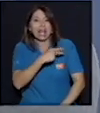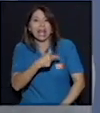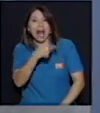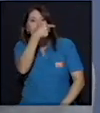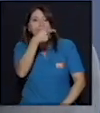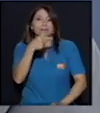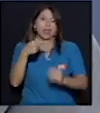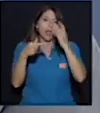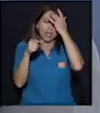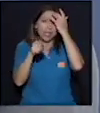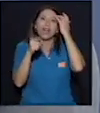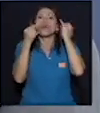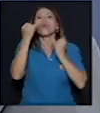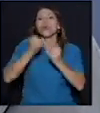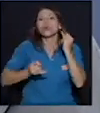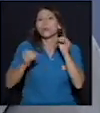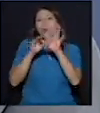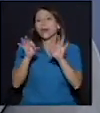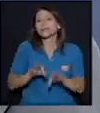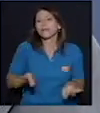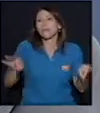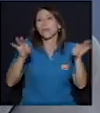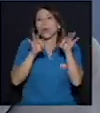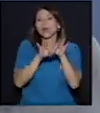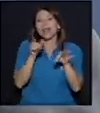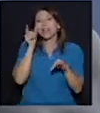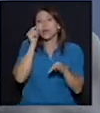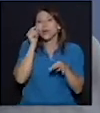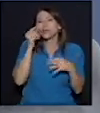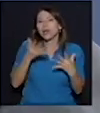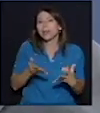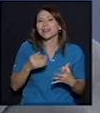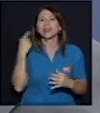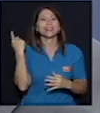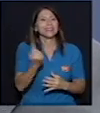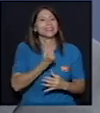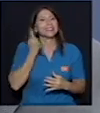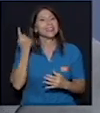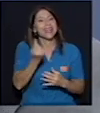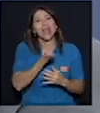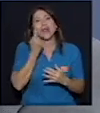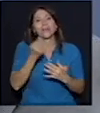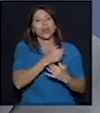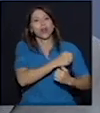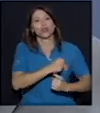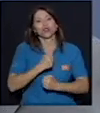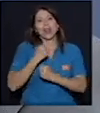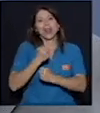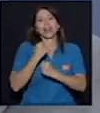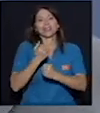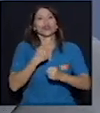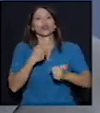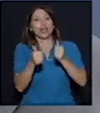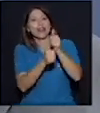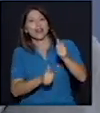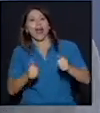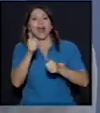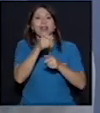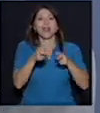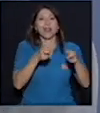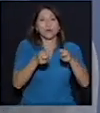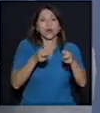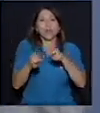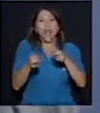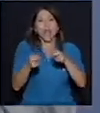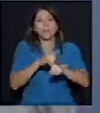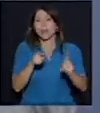importantes, curiosamente, por tradición, siempre son los ejércitos los que tienen la hegemonía. Aquí sucedió algo extraño,